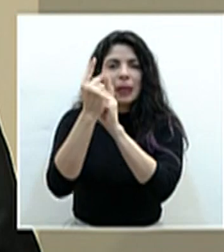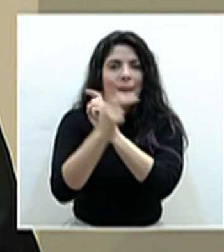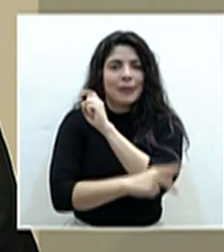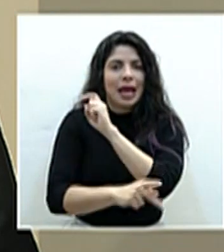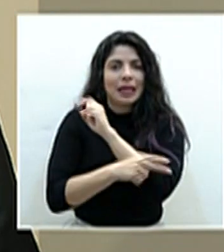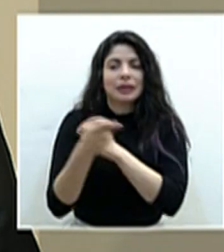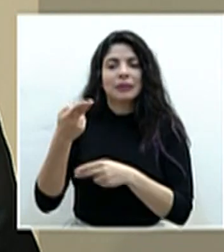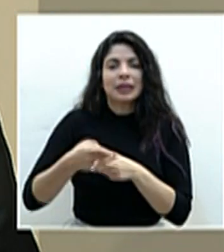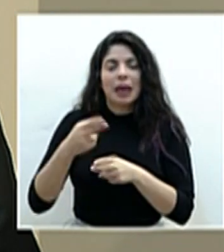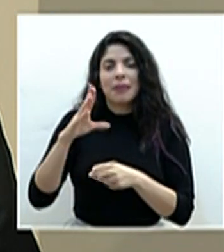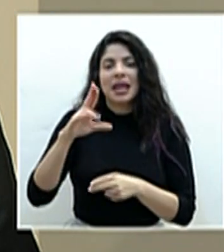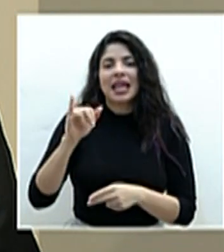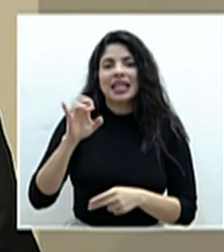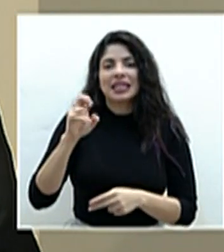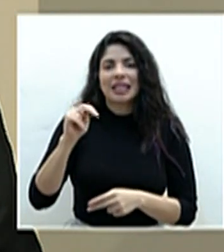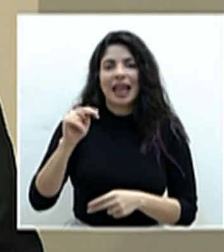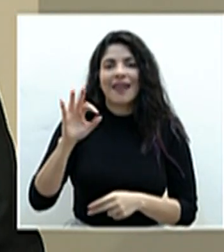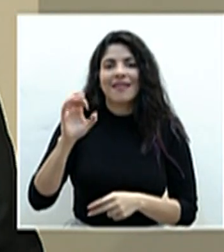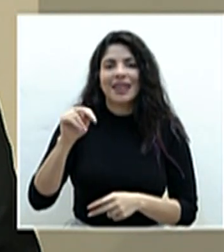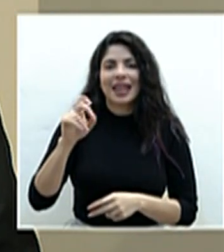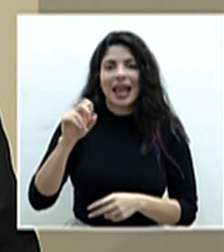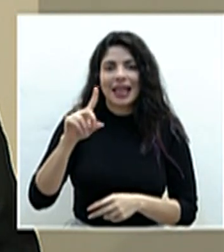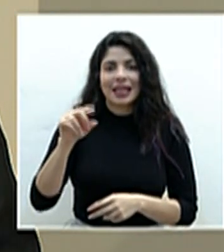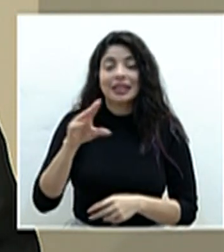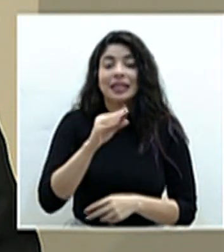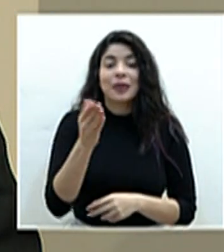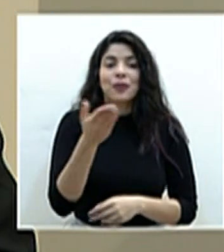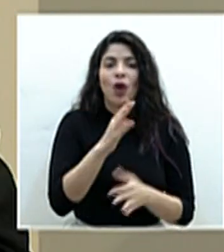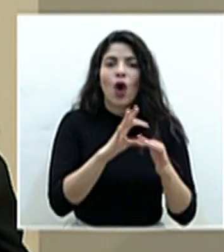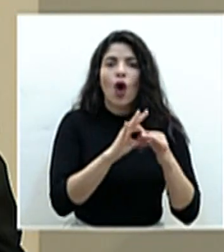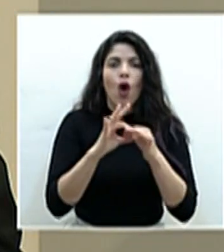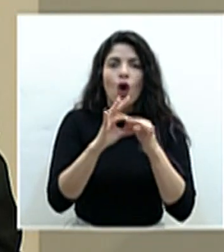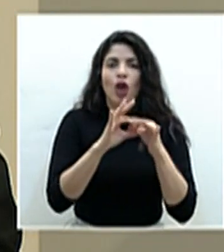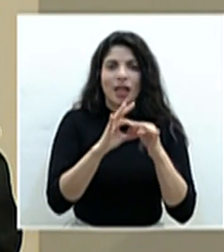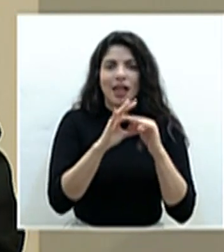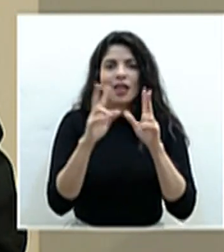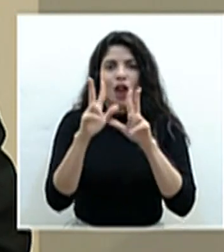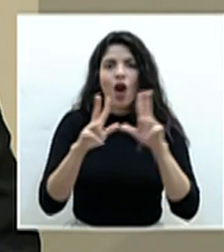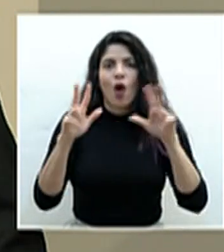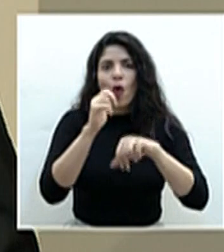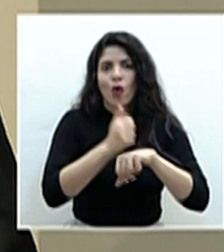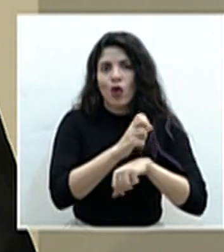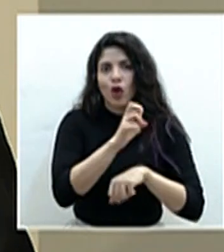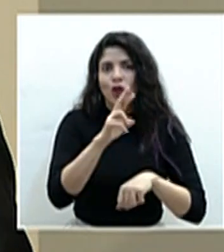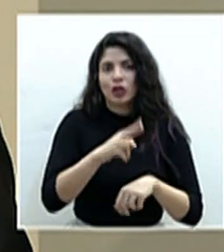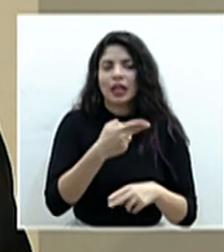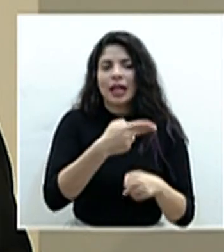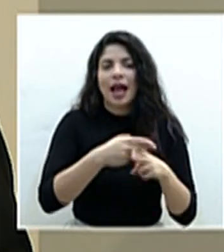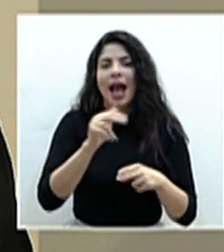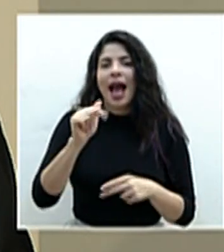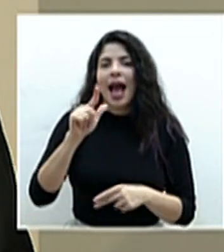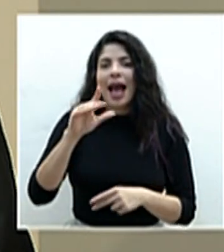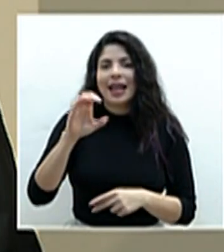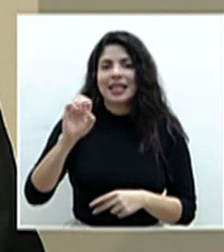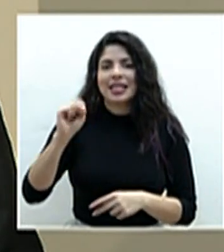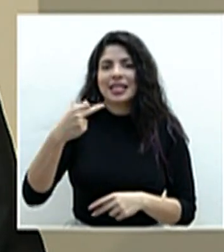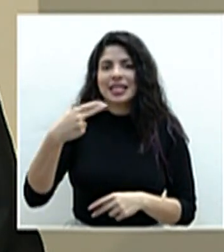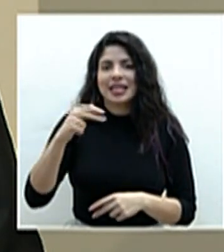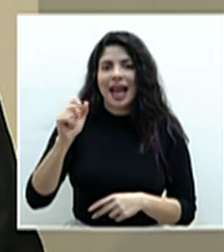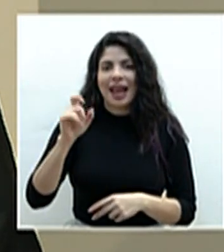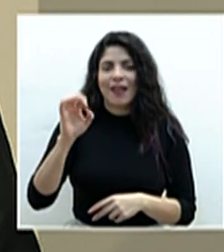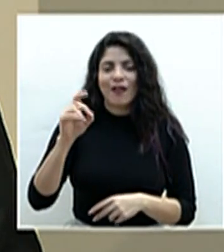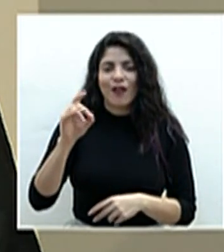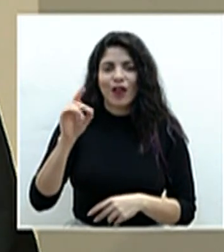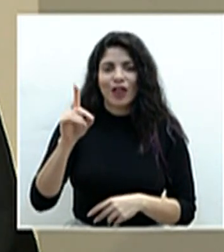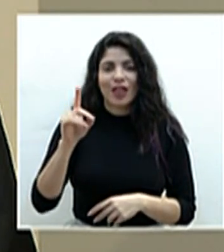señor Cristian Fernández Guillerment, y la coordinadora residente de la ONU en Costa Rica, la señora Alice Shackelford.